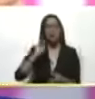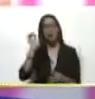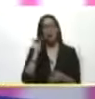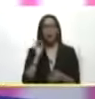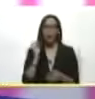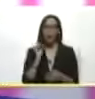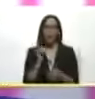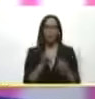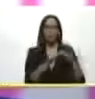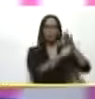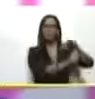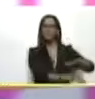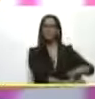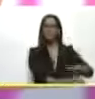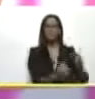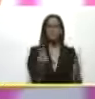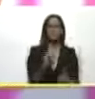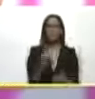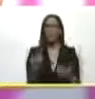Colonia